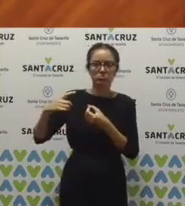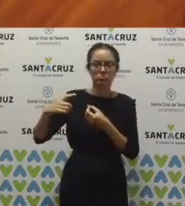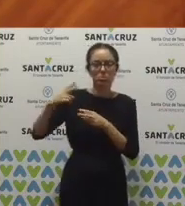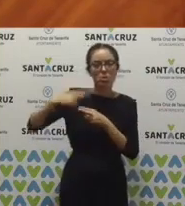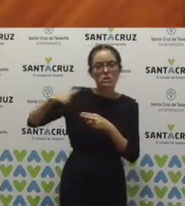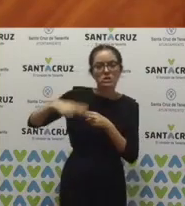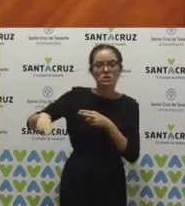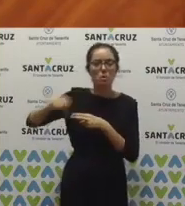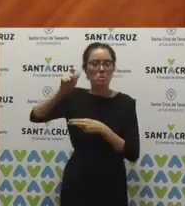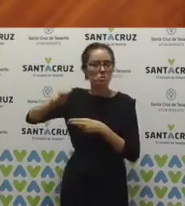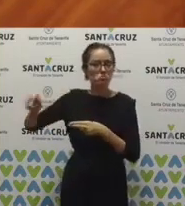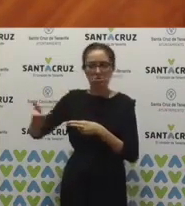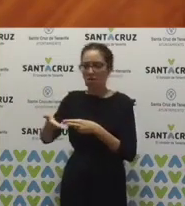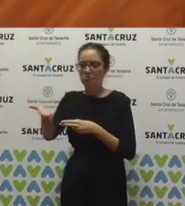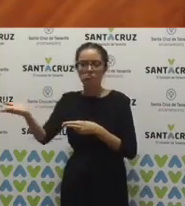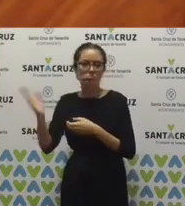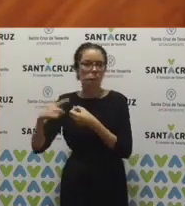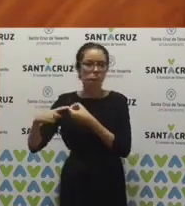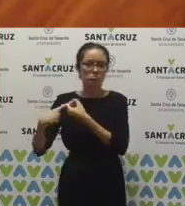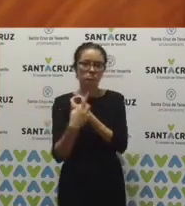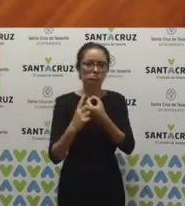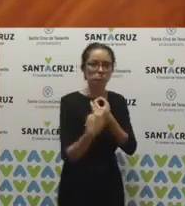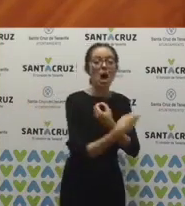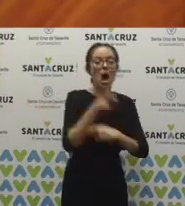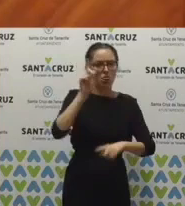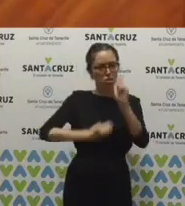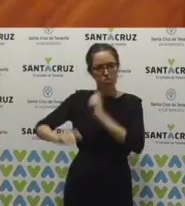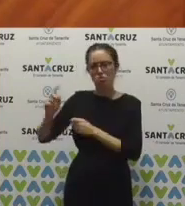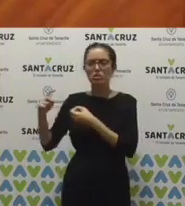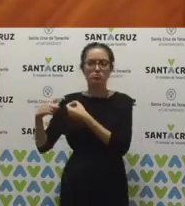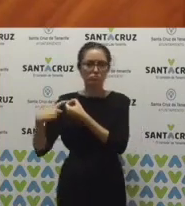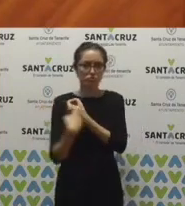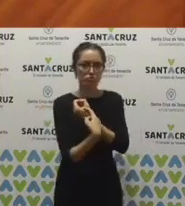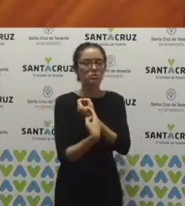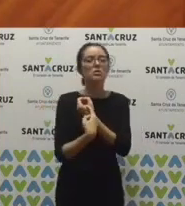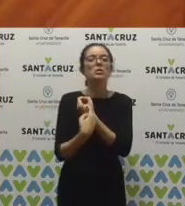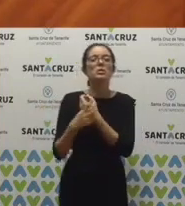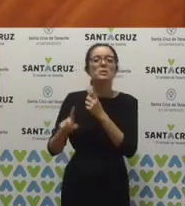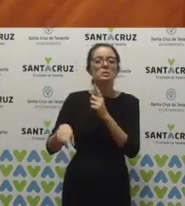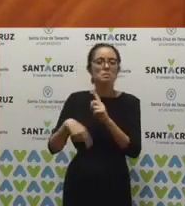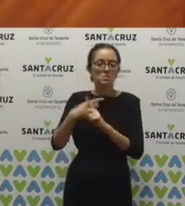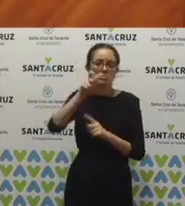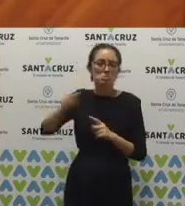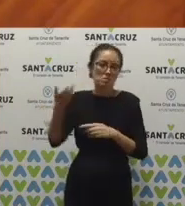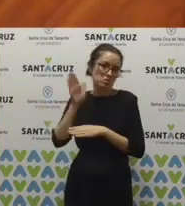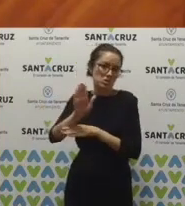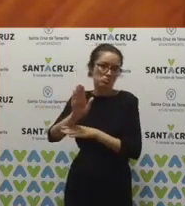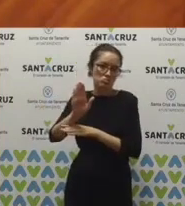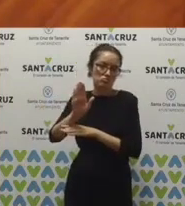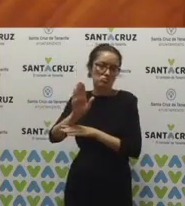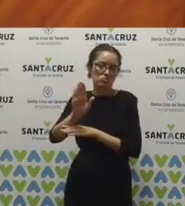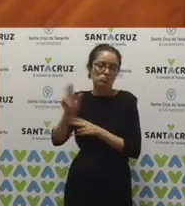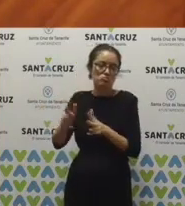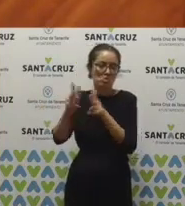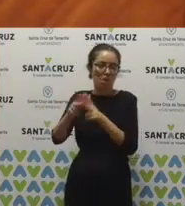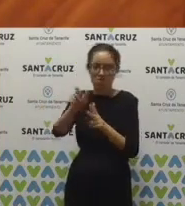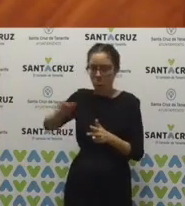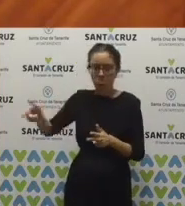que formamos la corporación donde esté las asociaciones todas las organizaciones y representantes de sociedad civil para